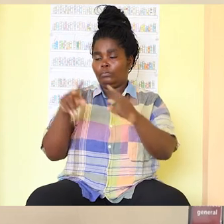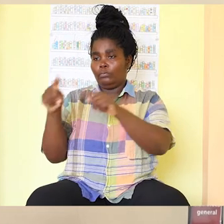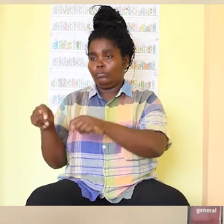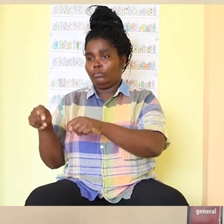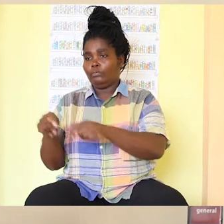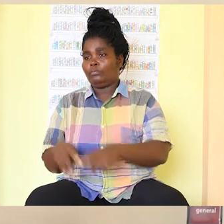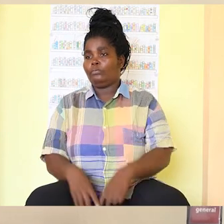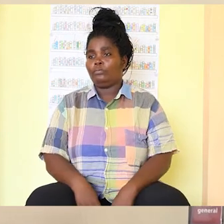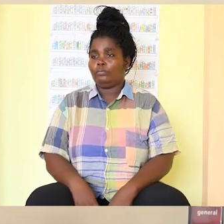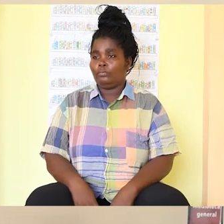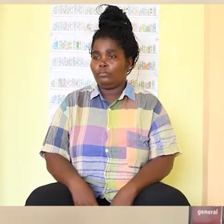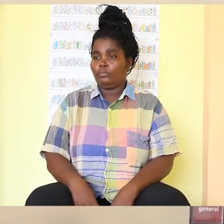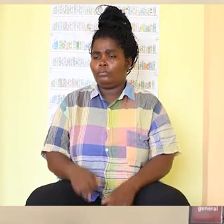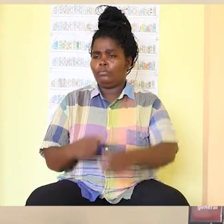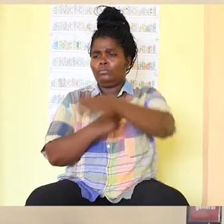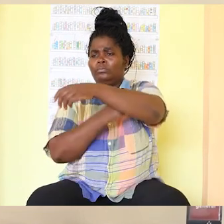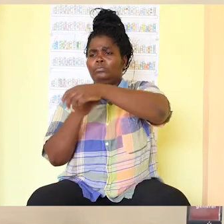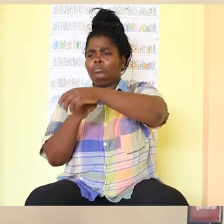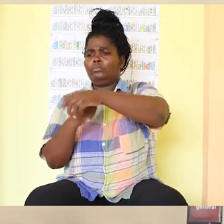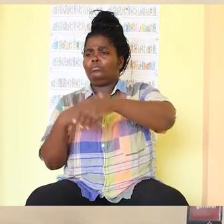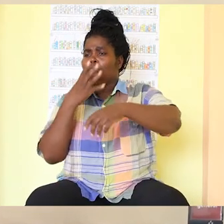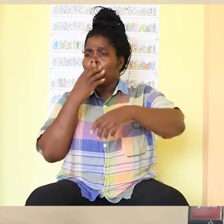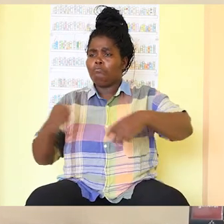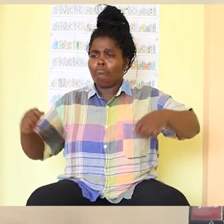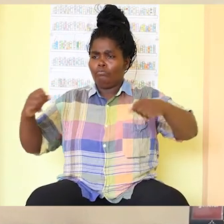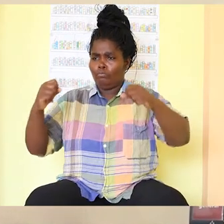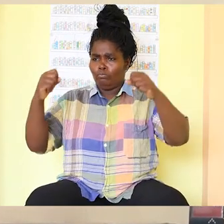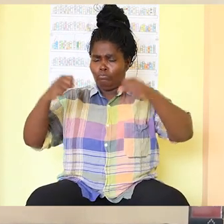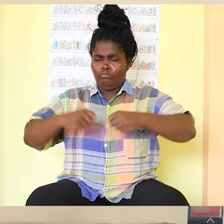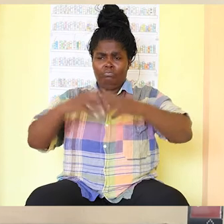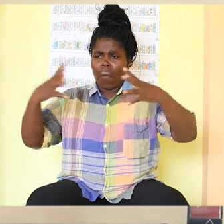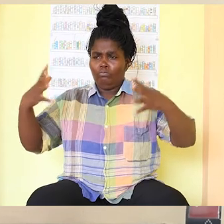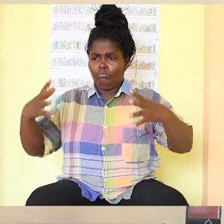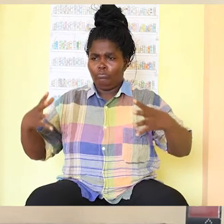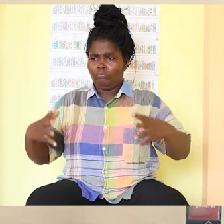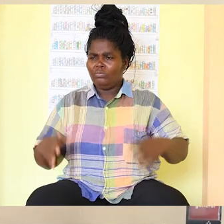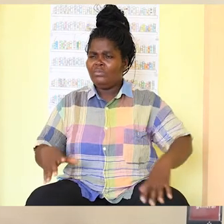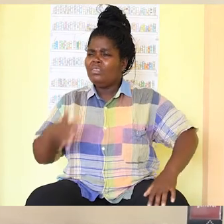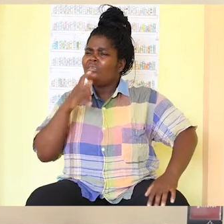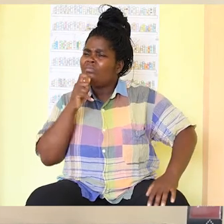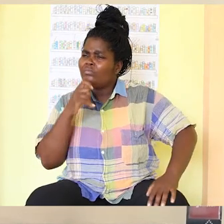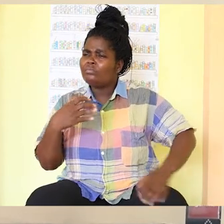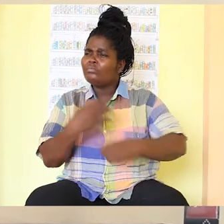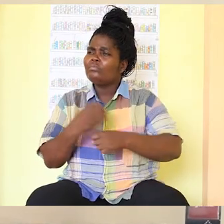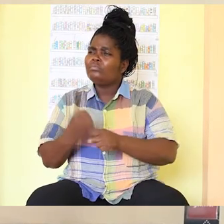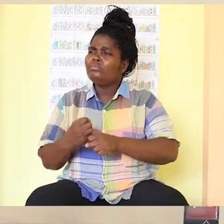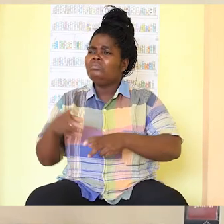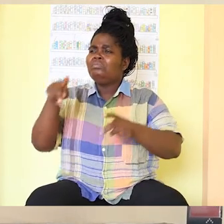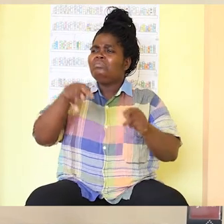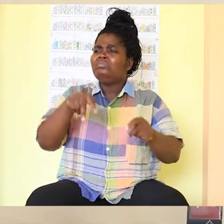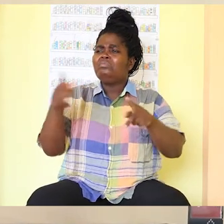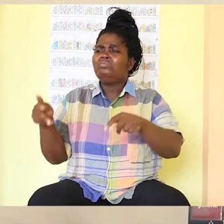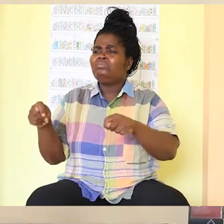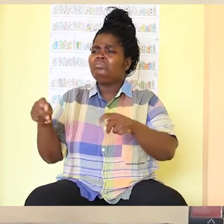patún. El ogro apareció de repente. ¿Quién hace patún,